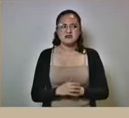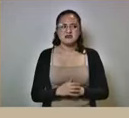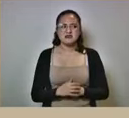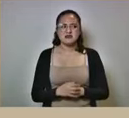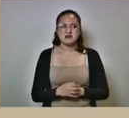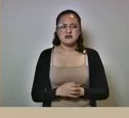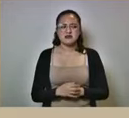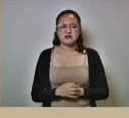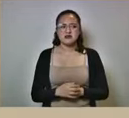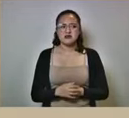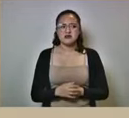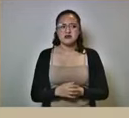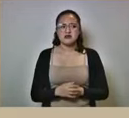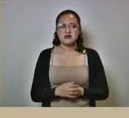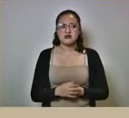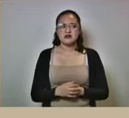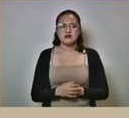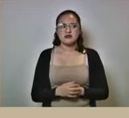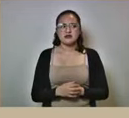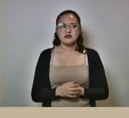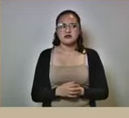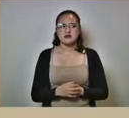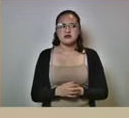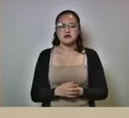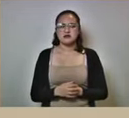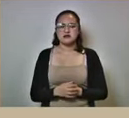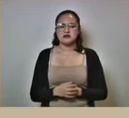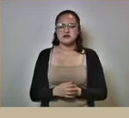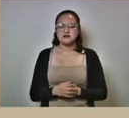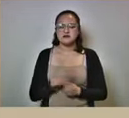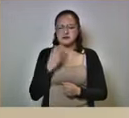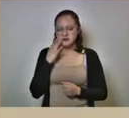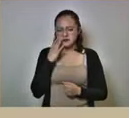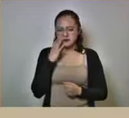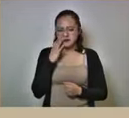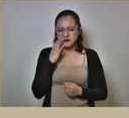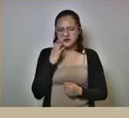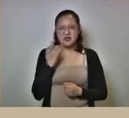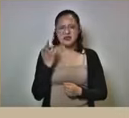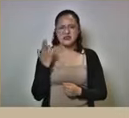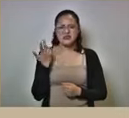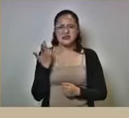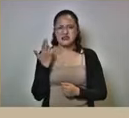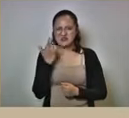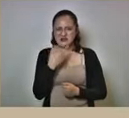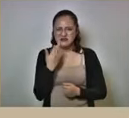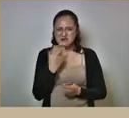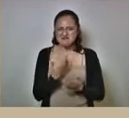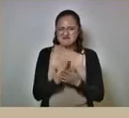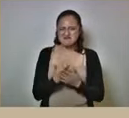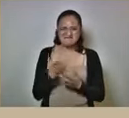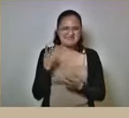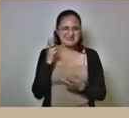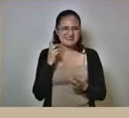¿Estás teniendo? No, revisa por favor tu conexión y regresamos.